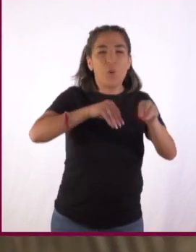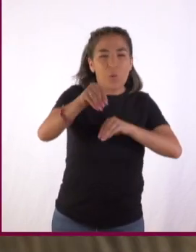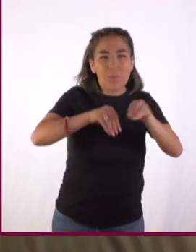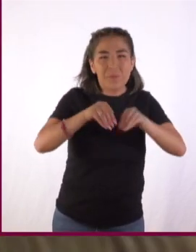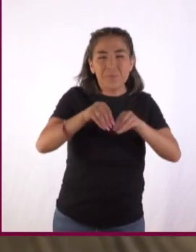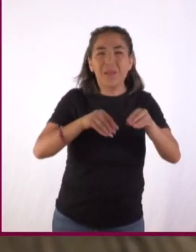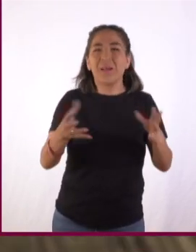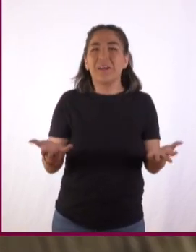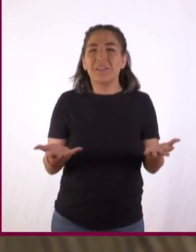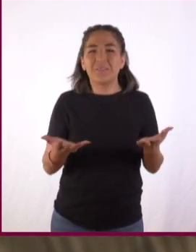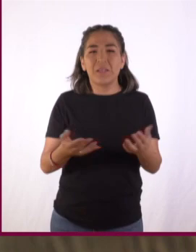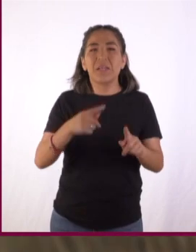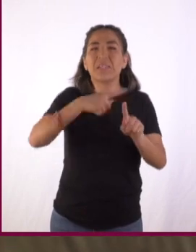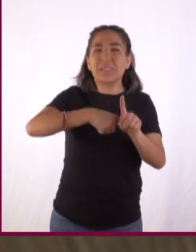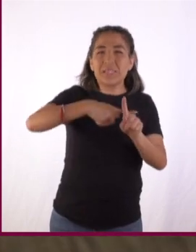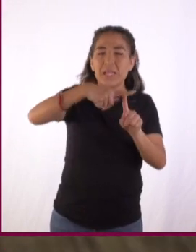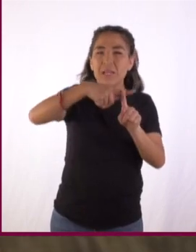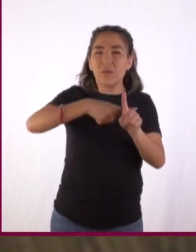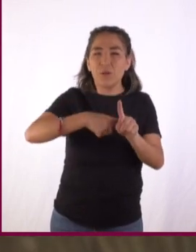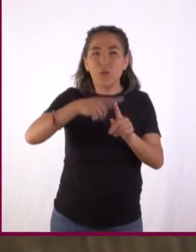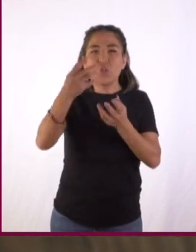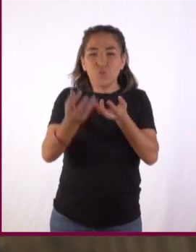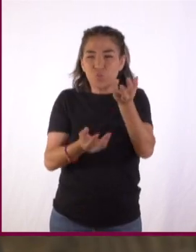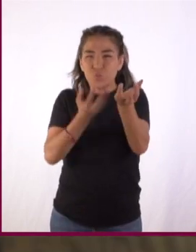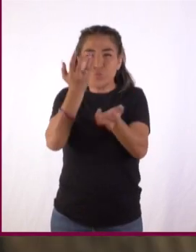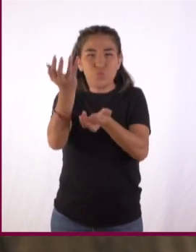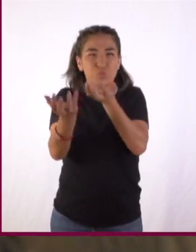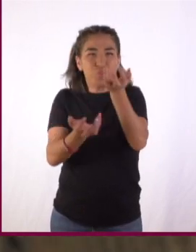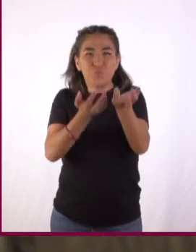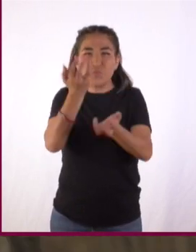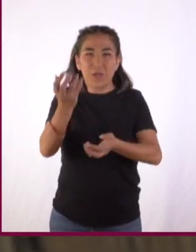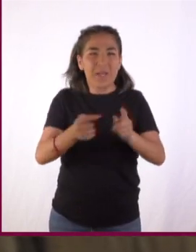la conductividad, la temperatura